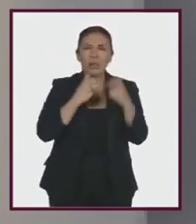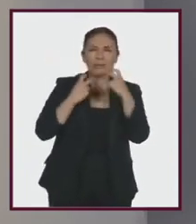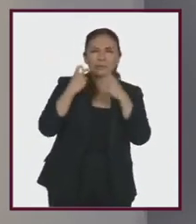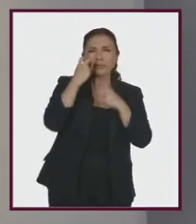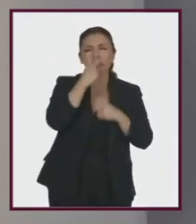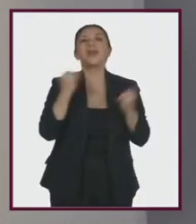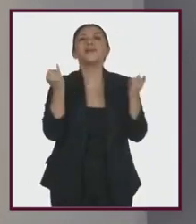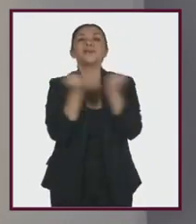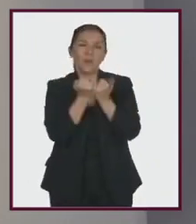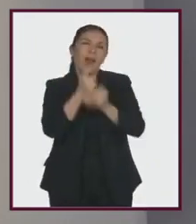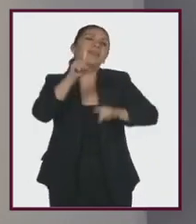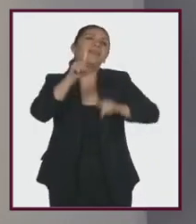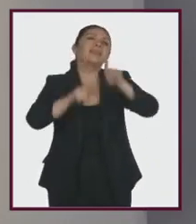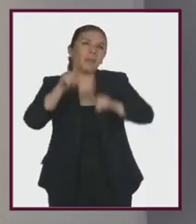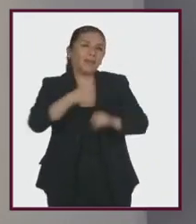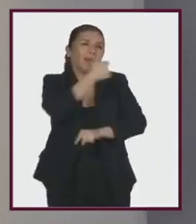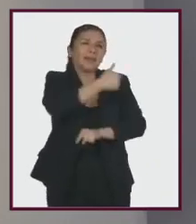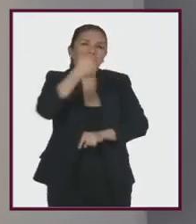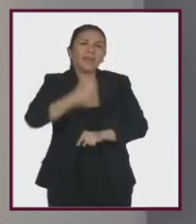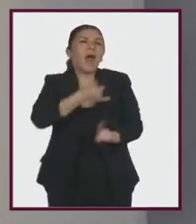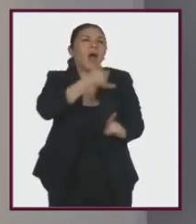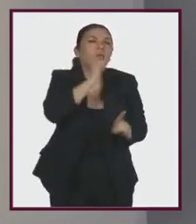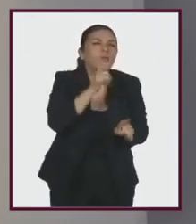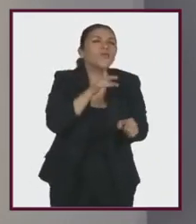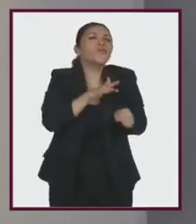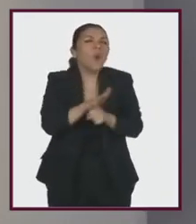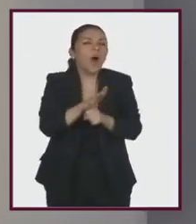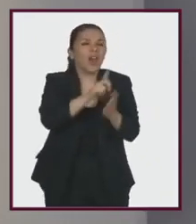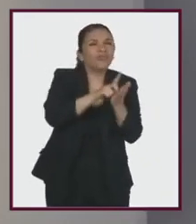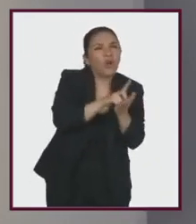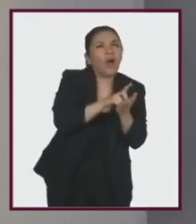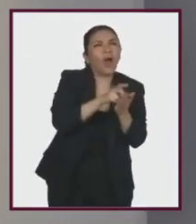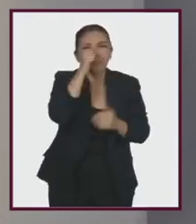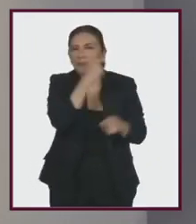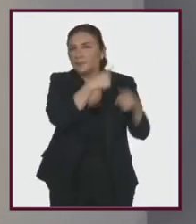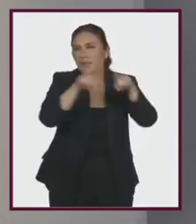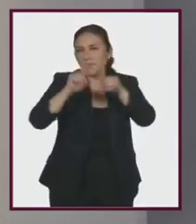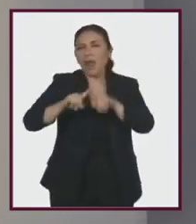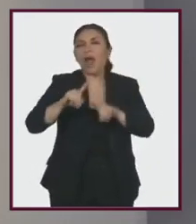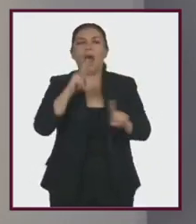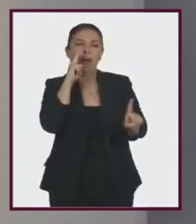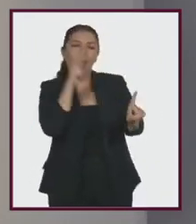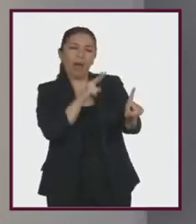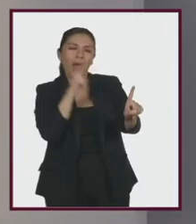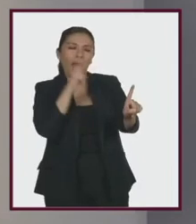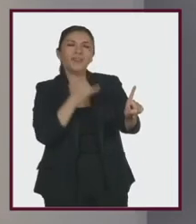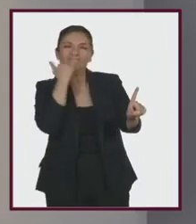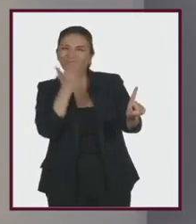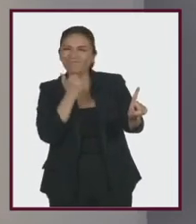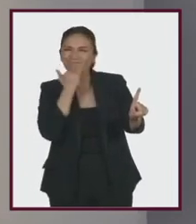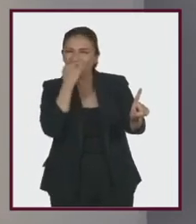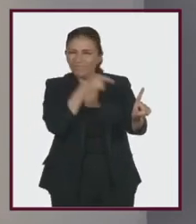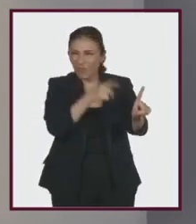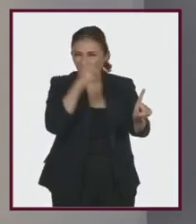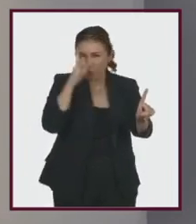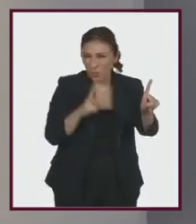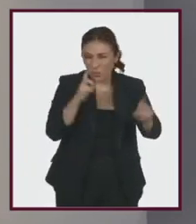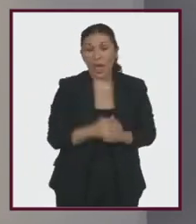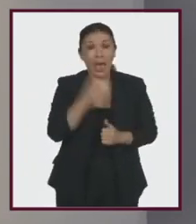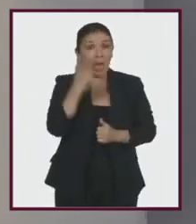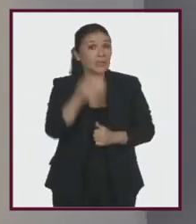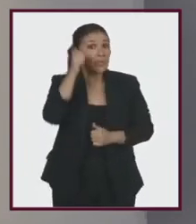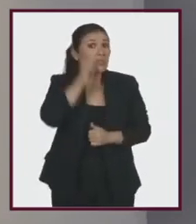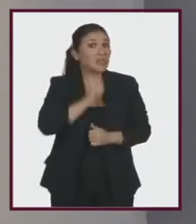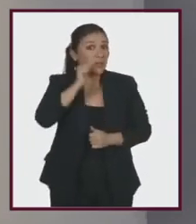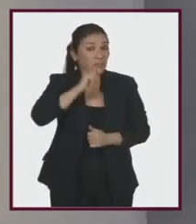sustancia, podemos identificar cambios de conducta o de actitud en la escuela y podemos ahí sospechar. Esto no siempre va a